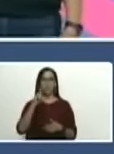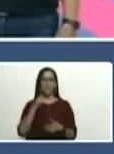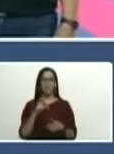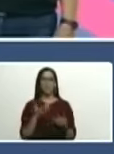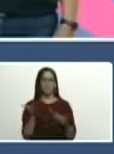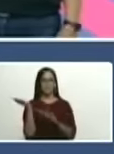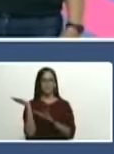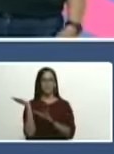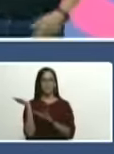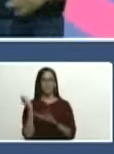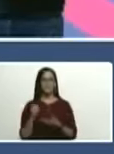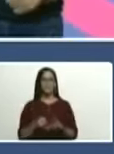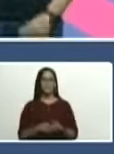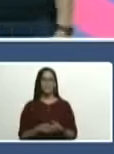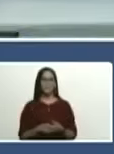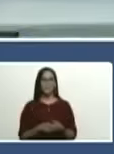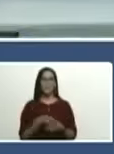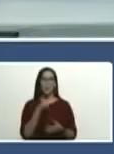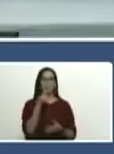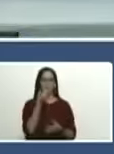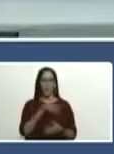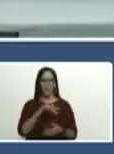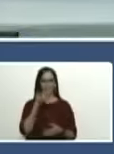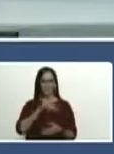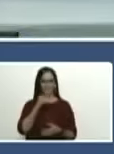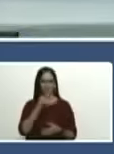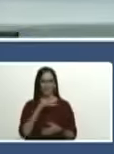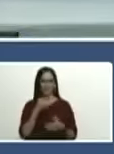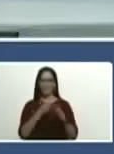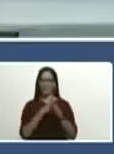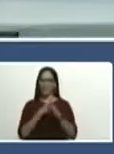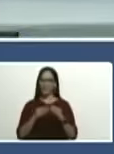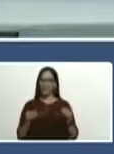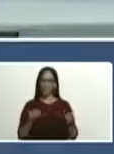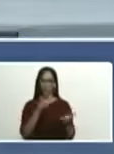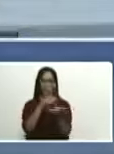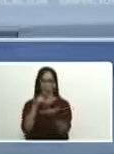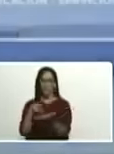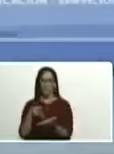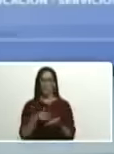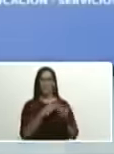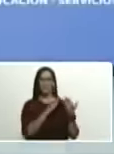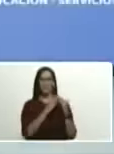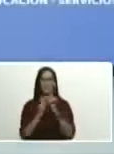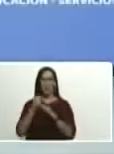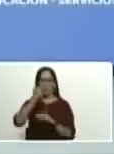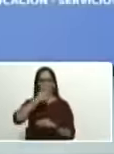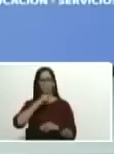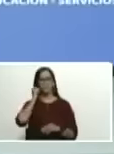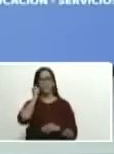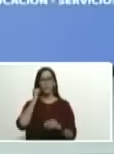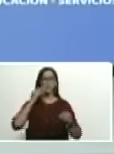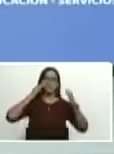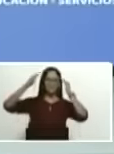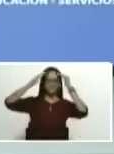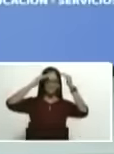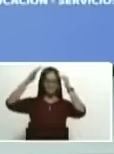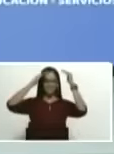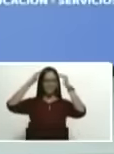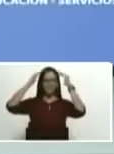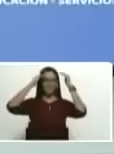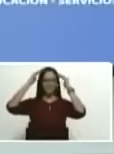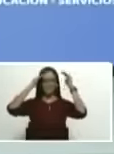Morelis, adelante. Buenas tardes. A todos los presentes, comuneros y comuneras, un saludo